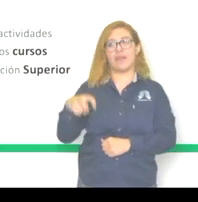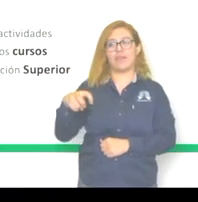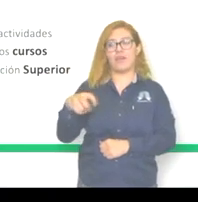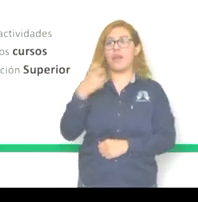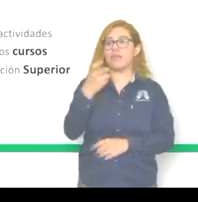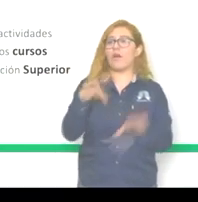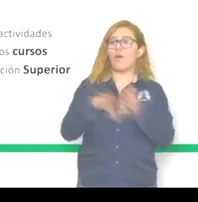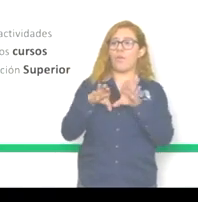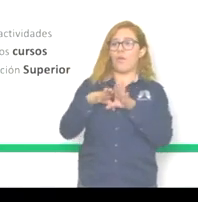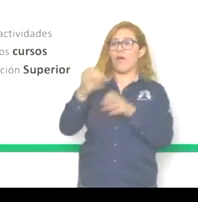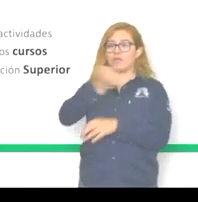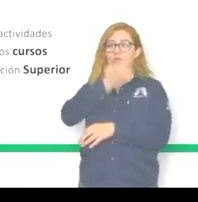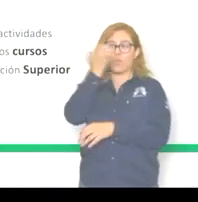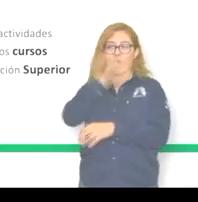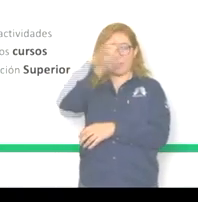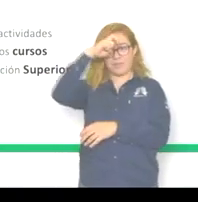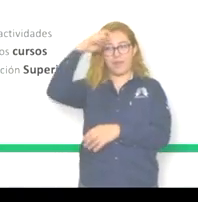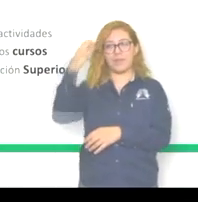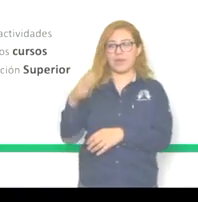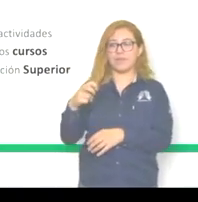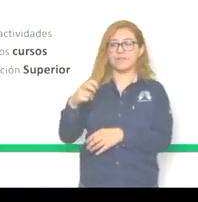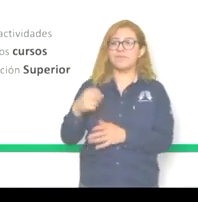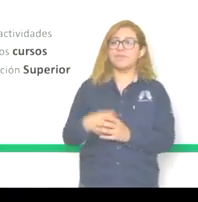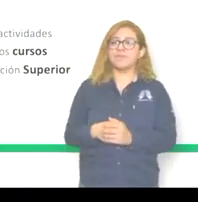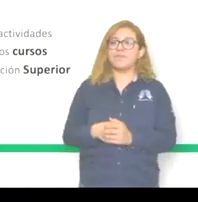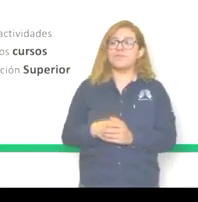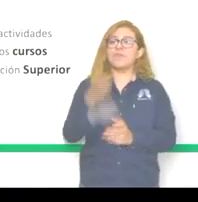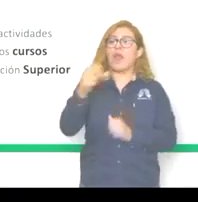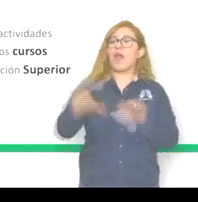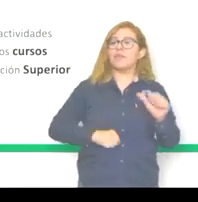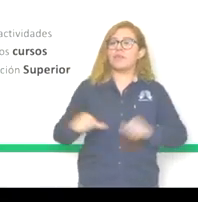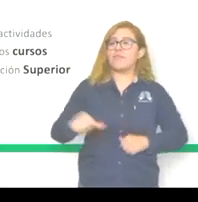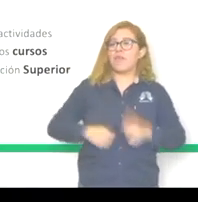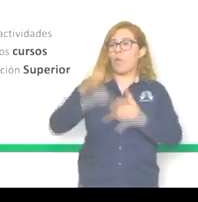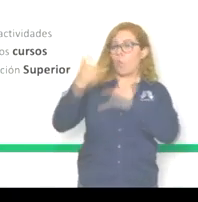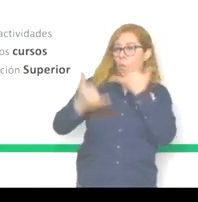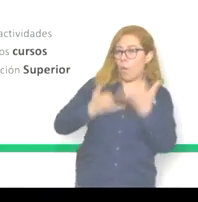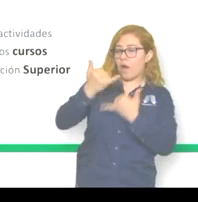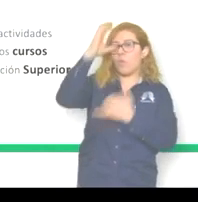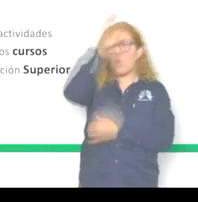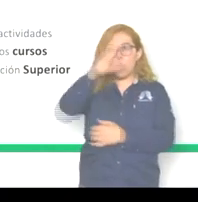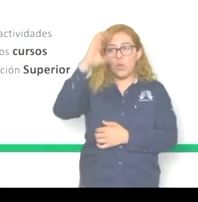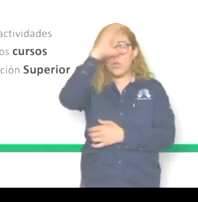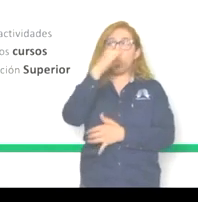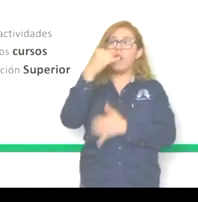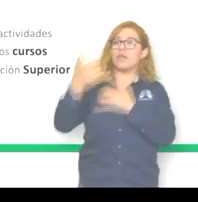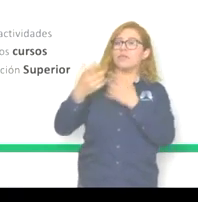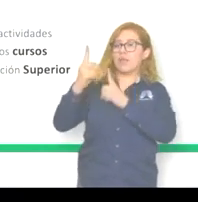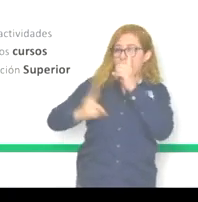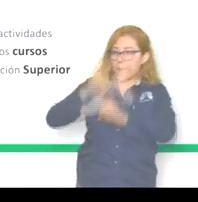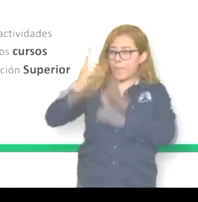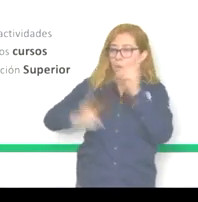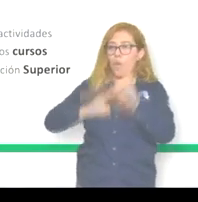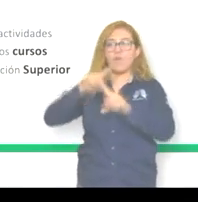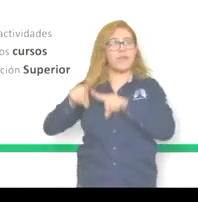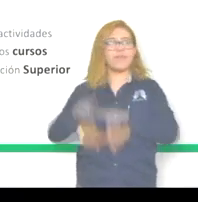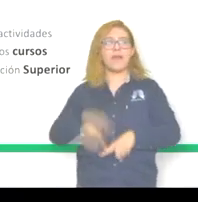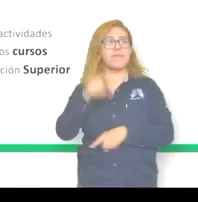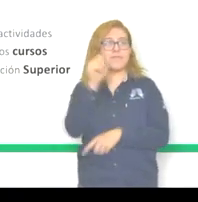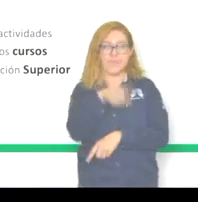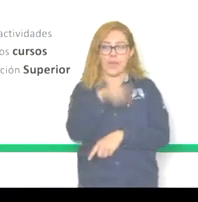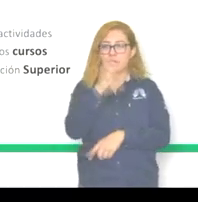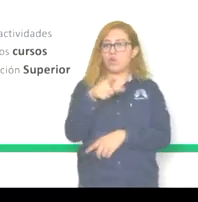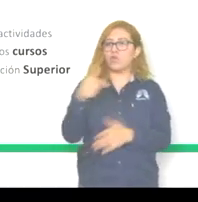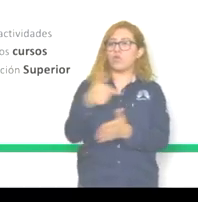lo que eran nuestras escuelas de verano, que estarán siendo actividades lúdicas, culturales, recreativas, en los